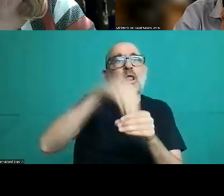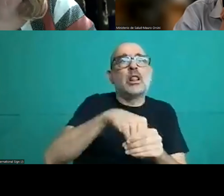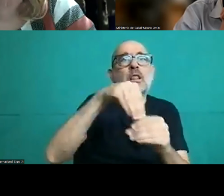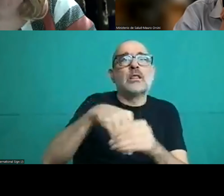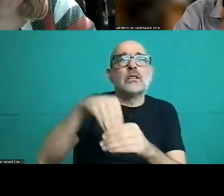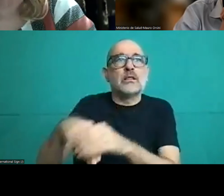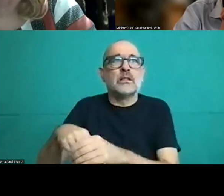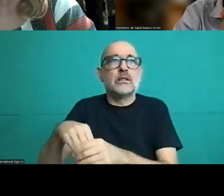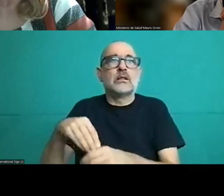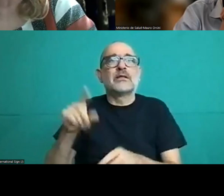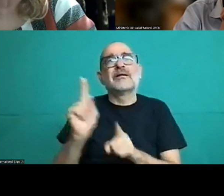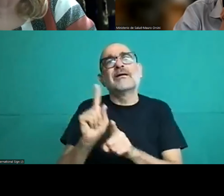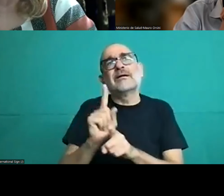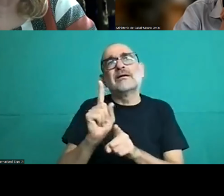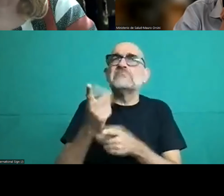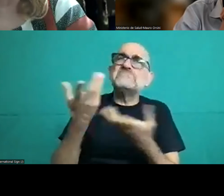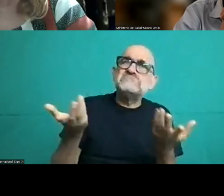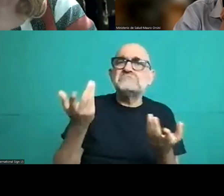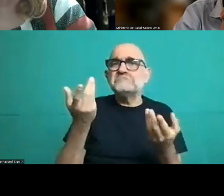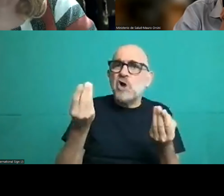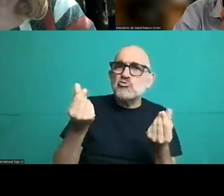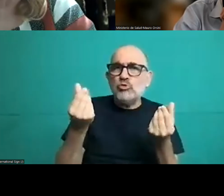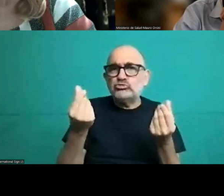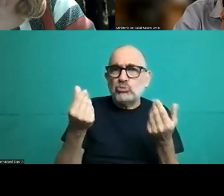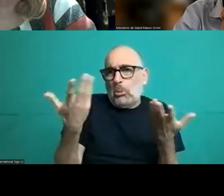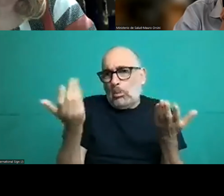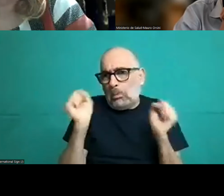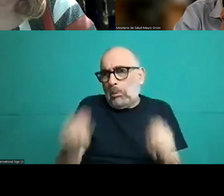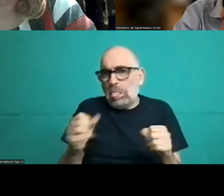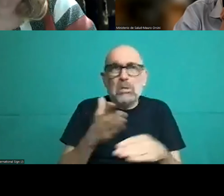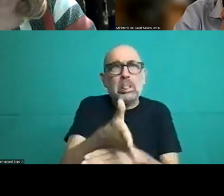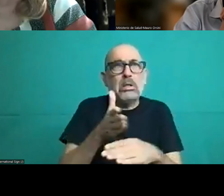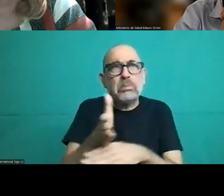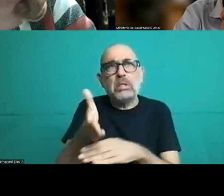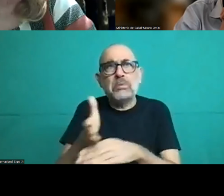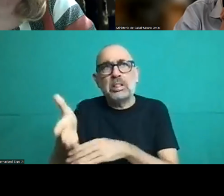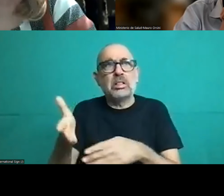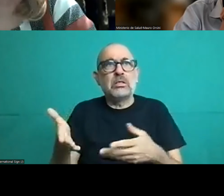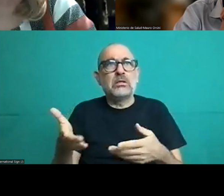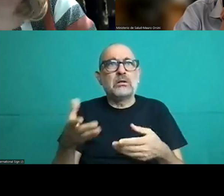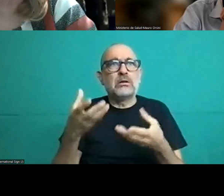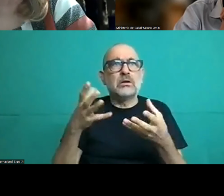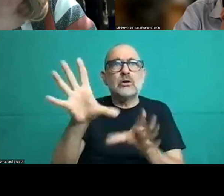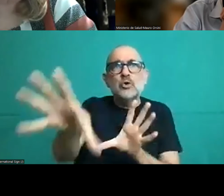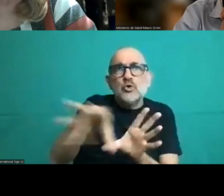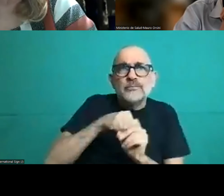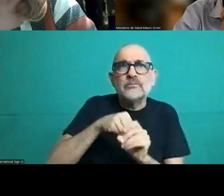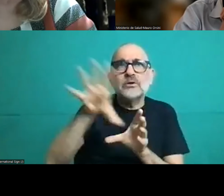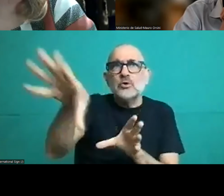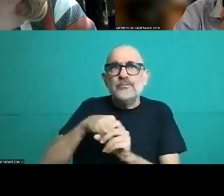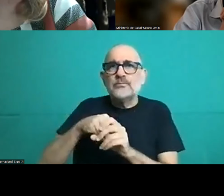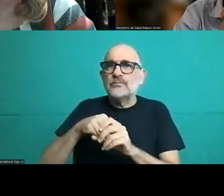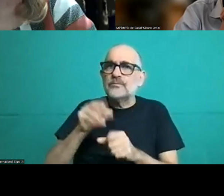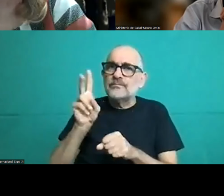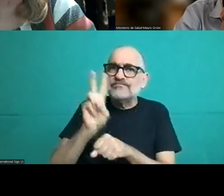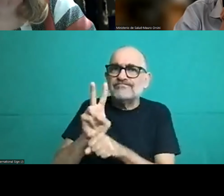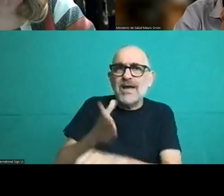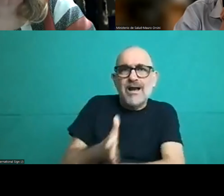porque va a prevenir mayores costos en el futuro. Entonces, además de la protección y de la humanización del